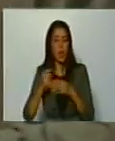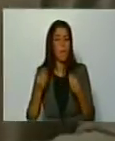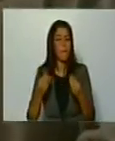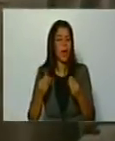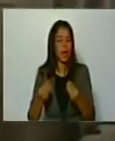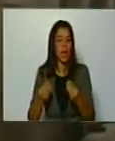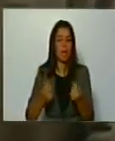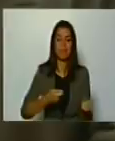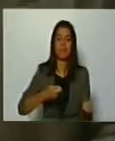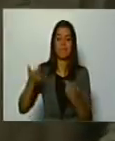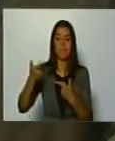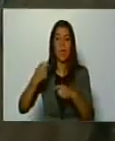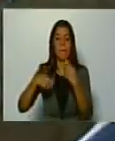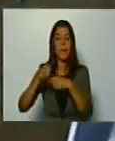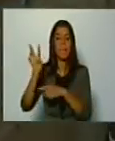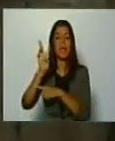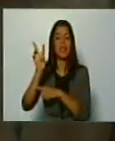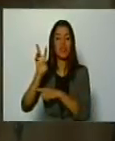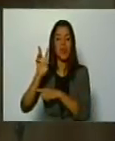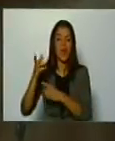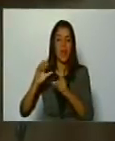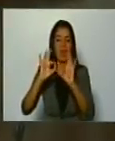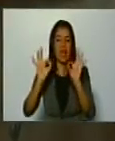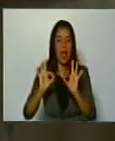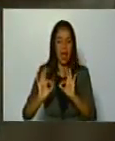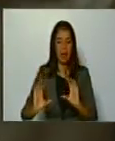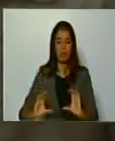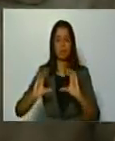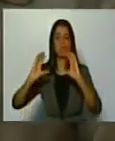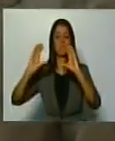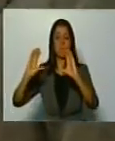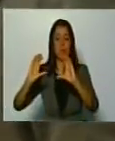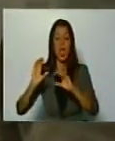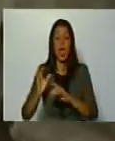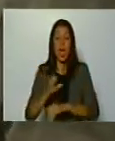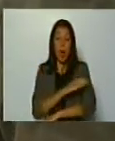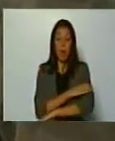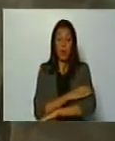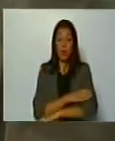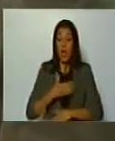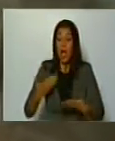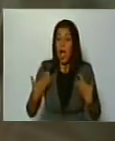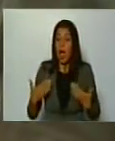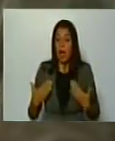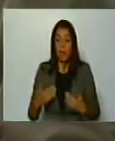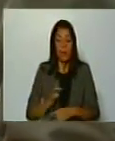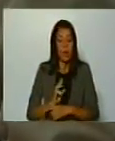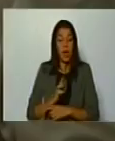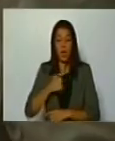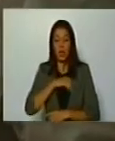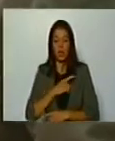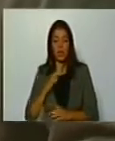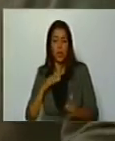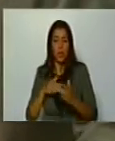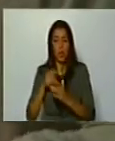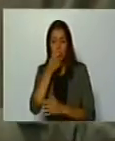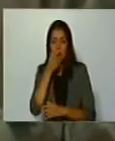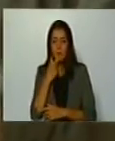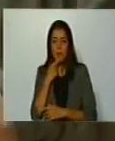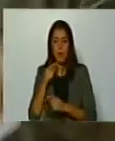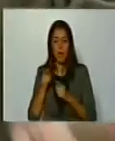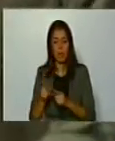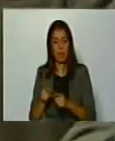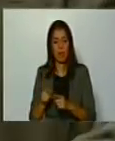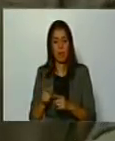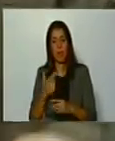mejor postor. Y los tienen apurados. Y si nosotros no actuamos en verdad, no solo contra Freddy Guevara, sino no solo